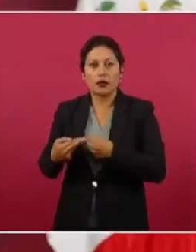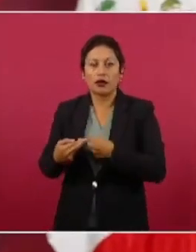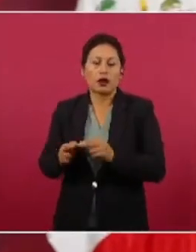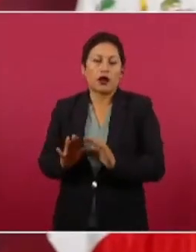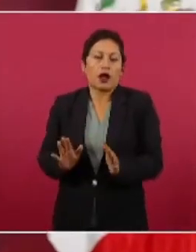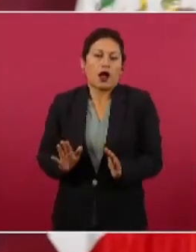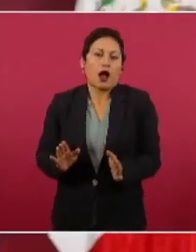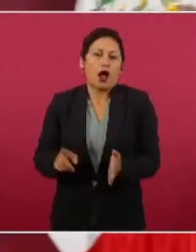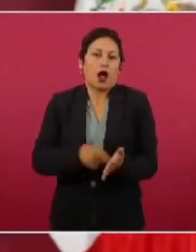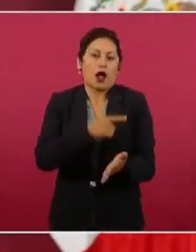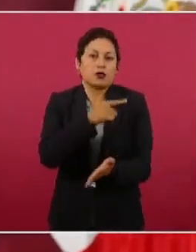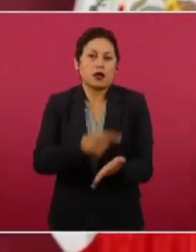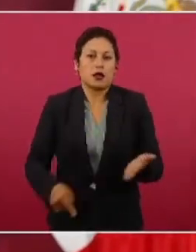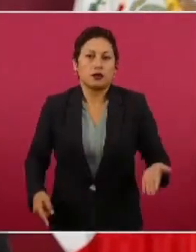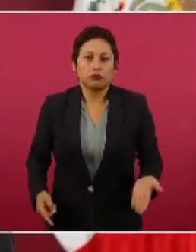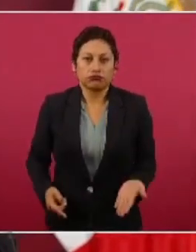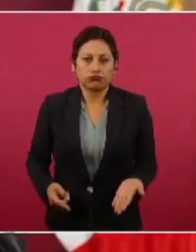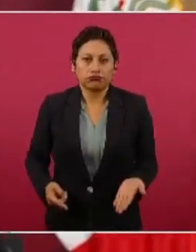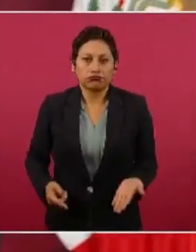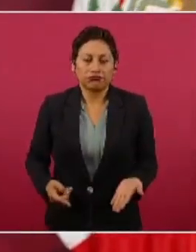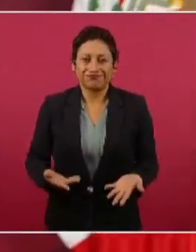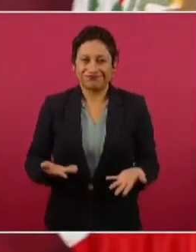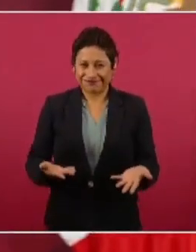Pero así es. Bueno,